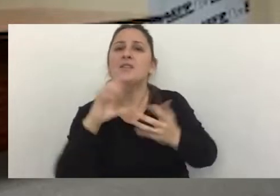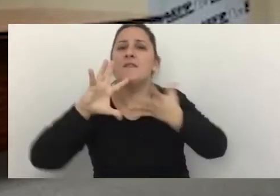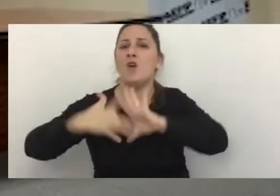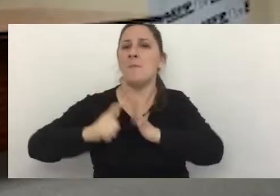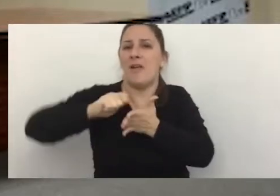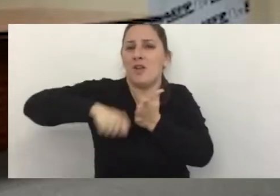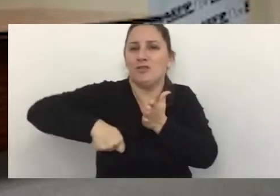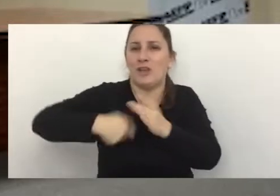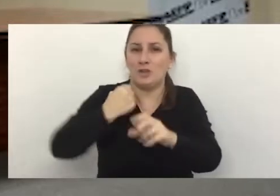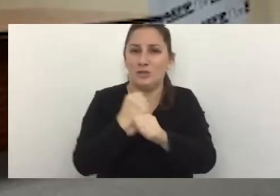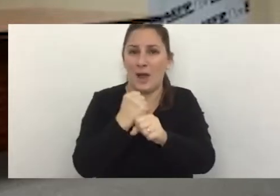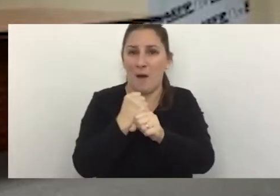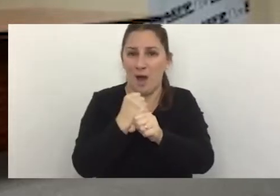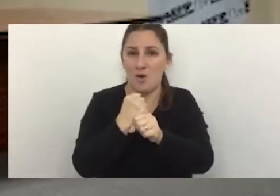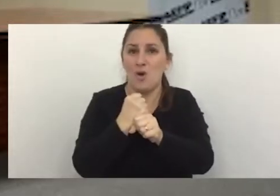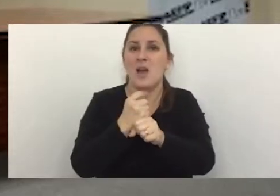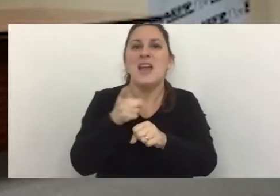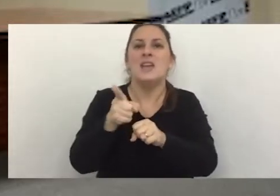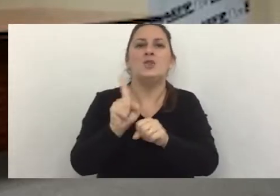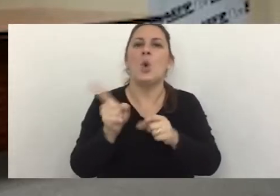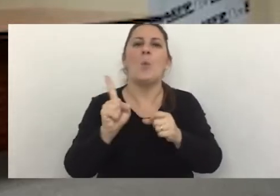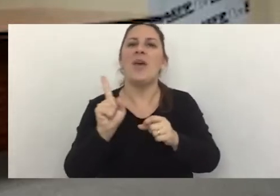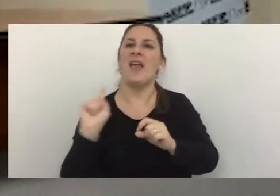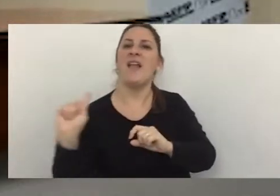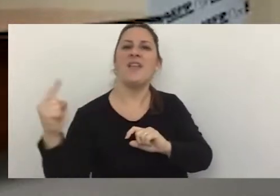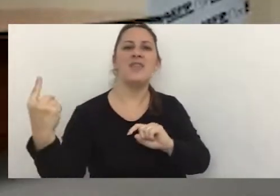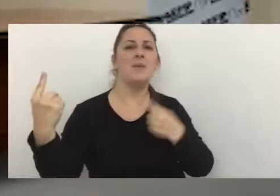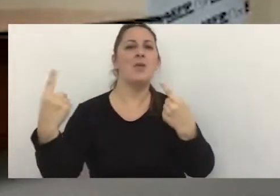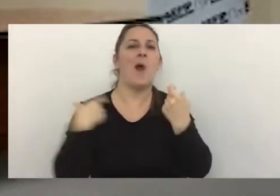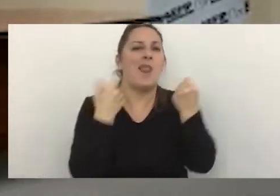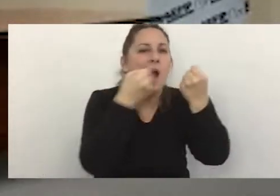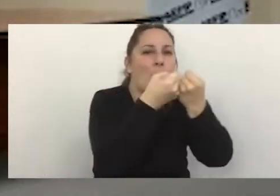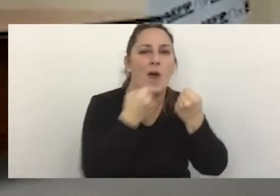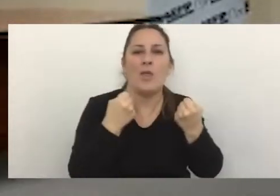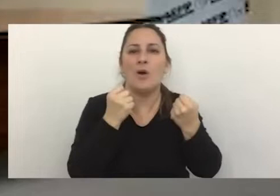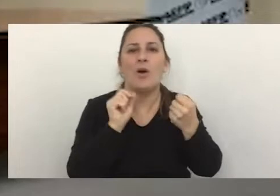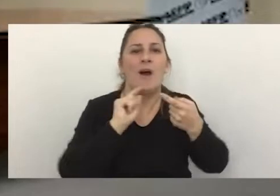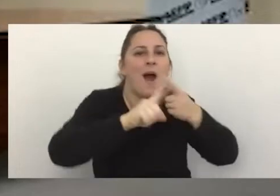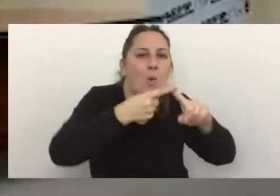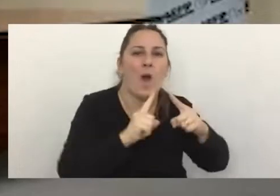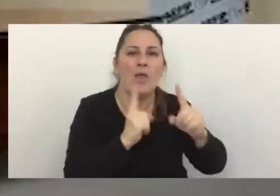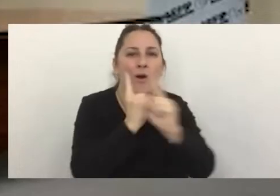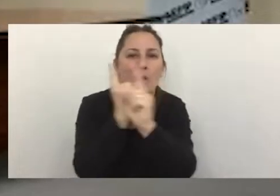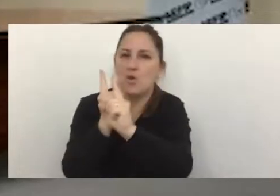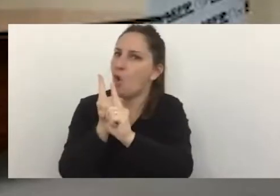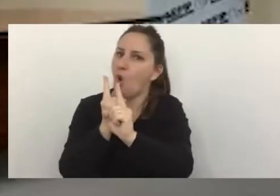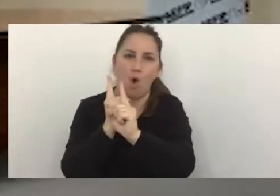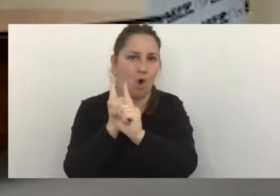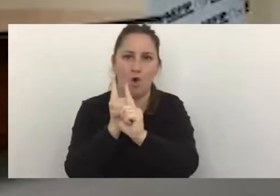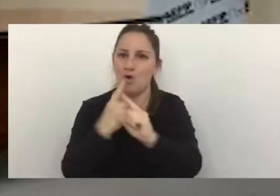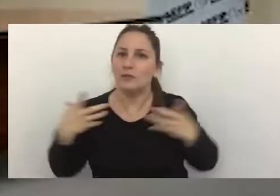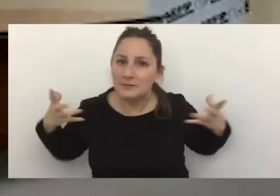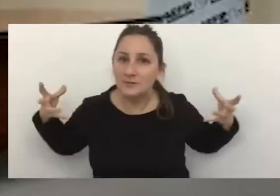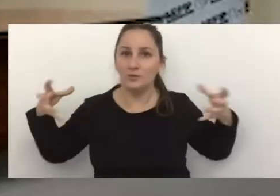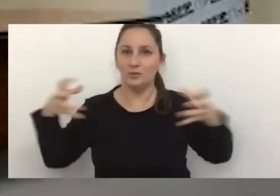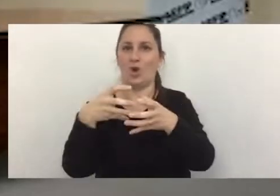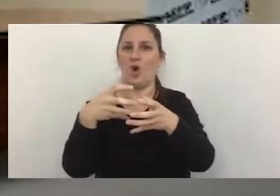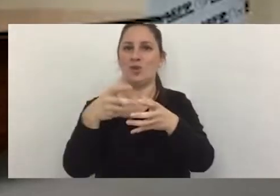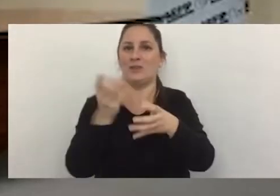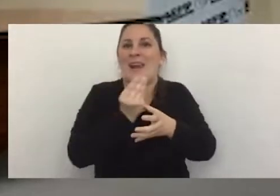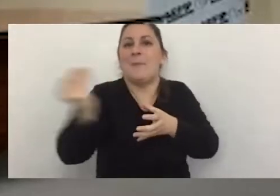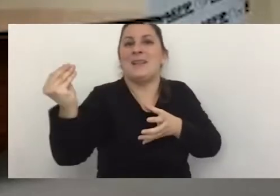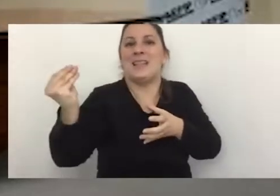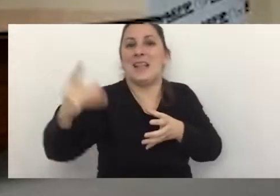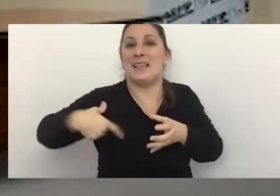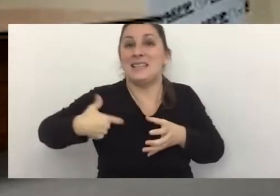no puede ser pactada individualmente por cada uno de los trabajadores, sino que sí puede hacerlo la representación sindical con